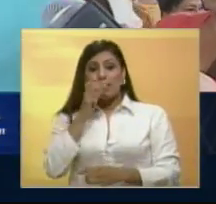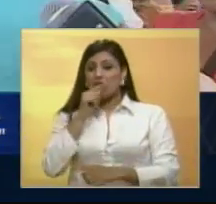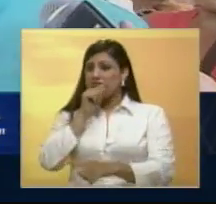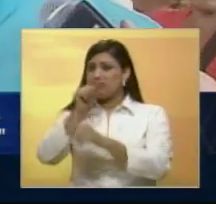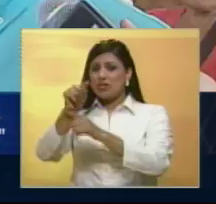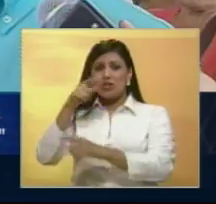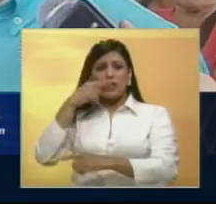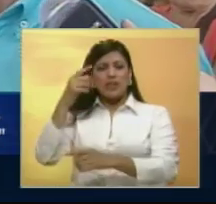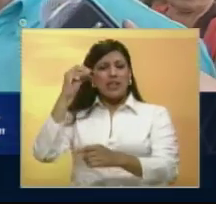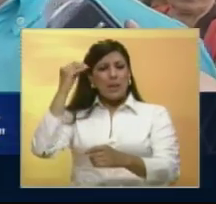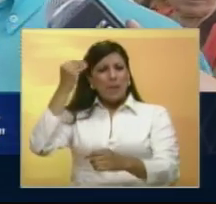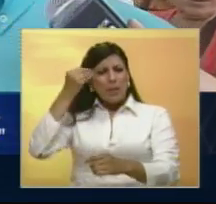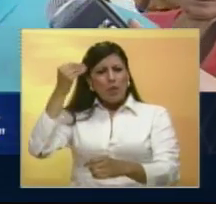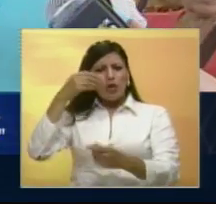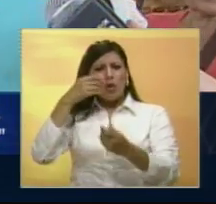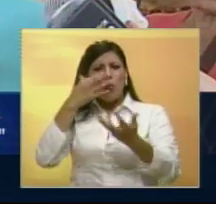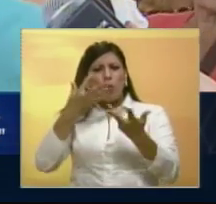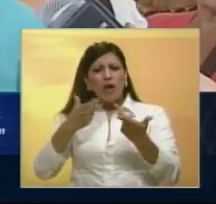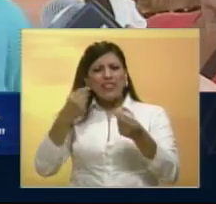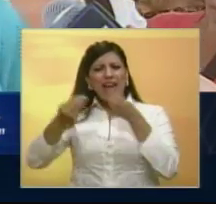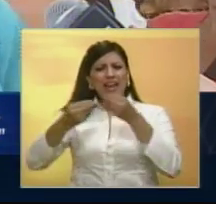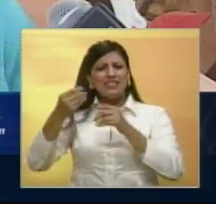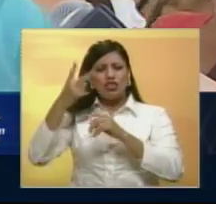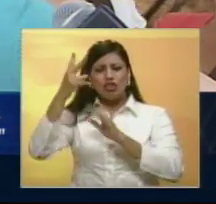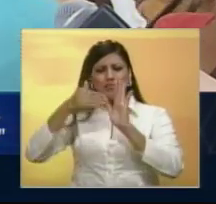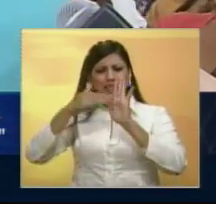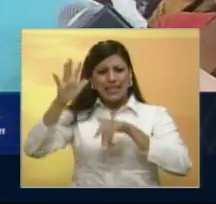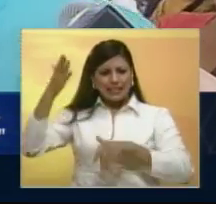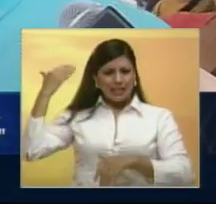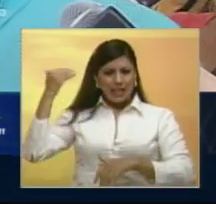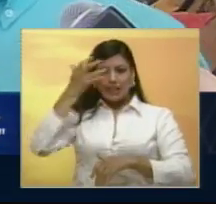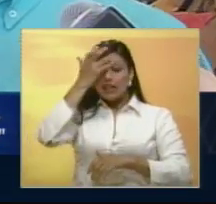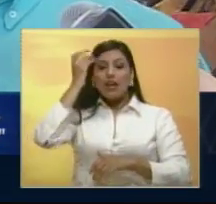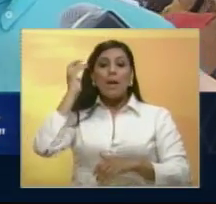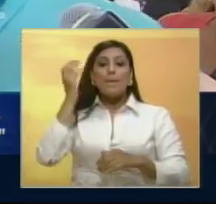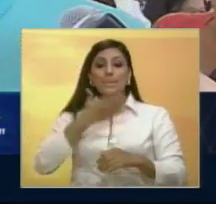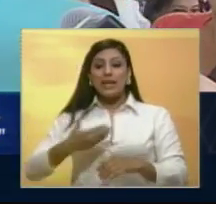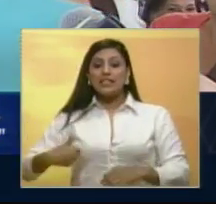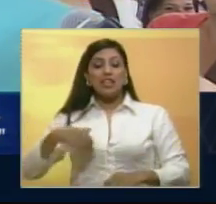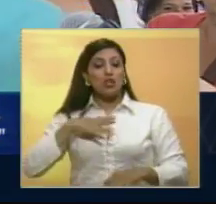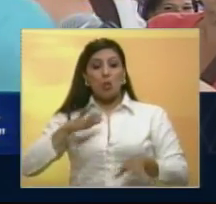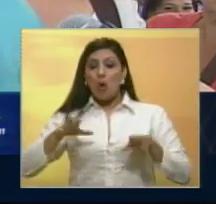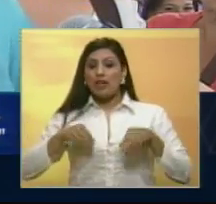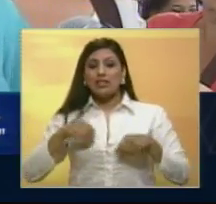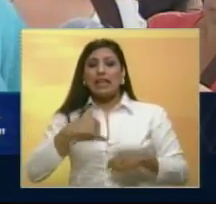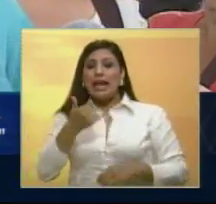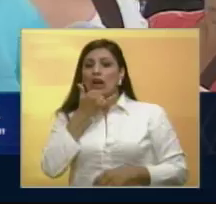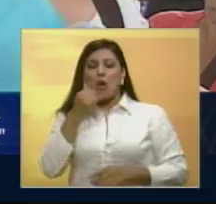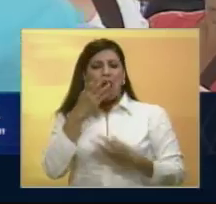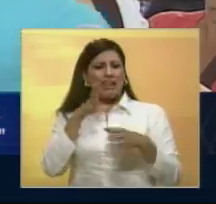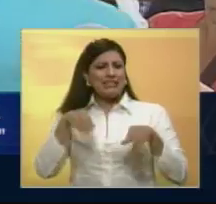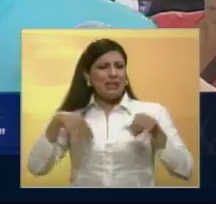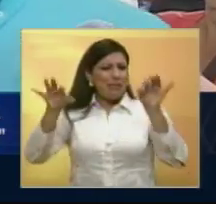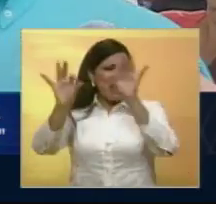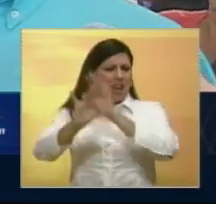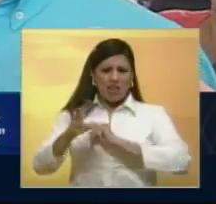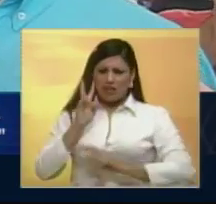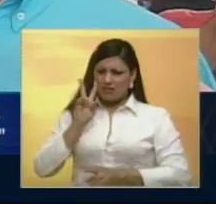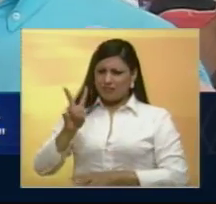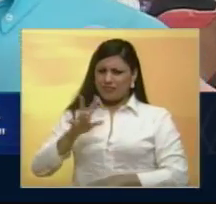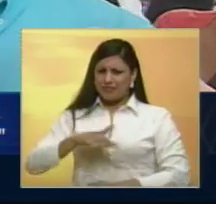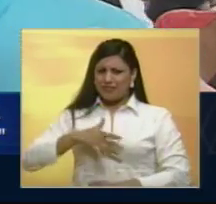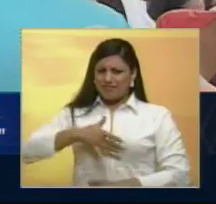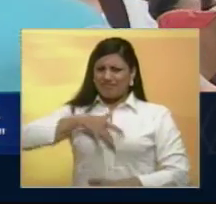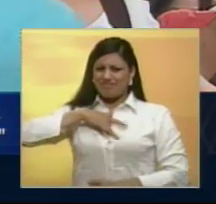su rendición de memoria y cuenta en la Asamblea Nacional, el presidente no admitiera ninguno de los errores que su gobierno ha cometido. Recordó que